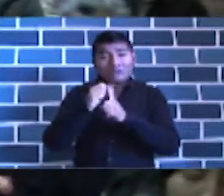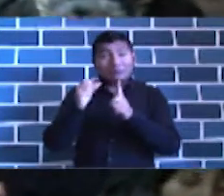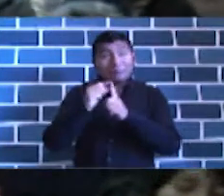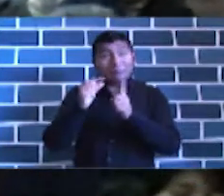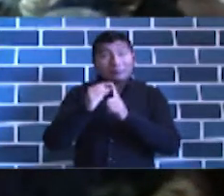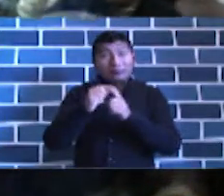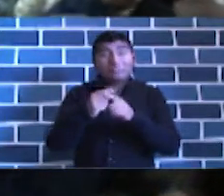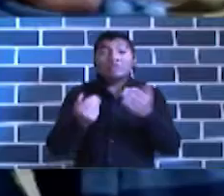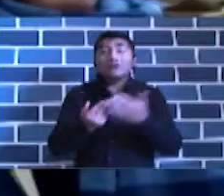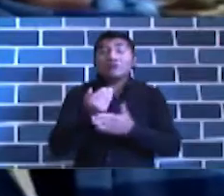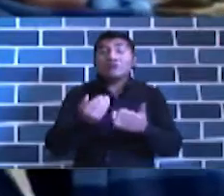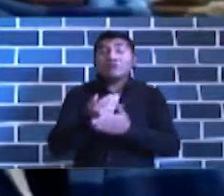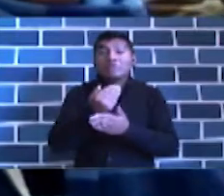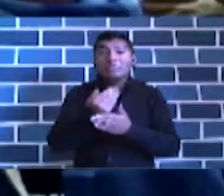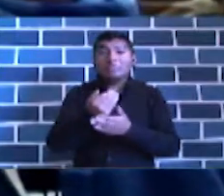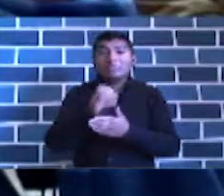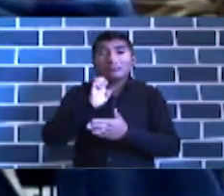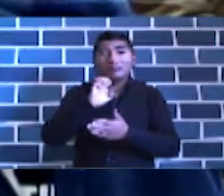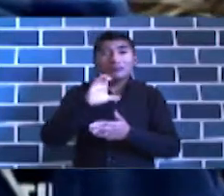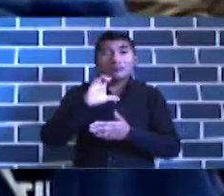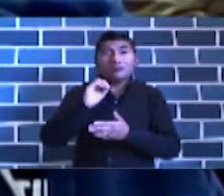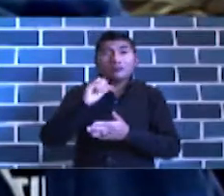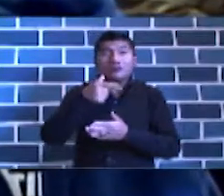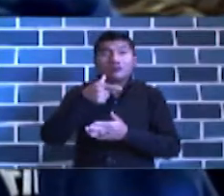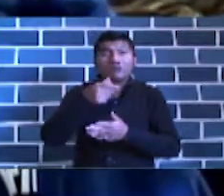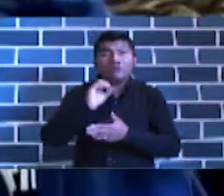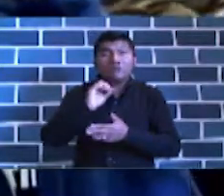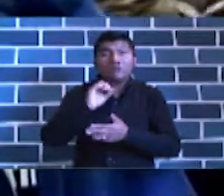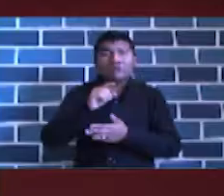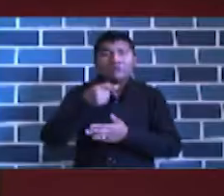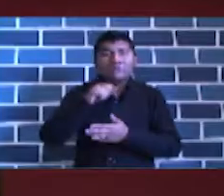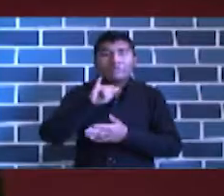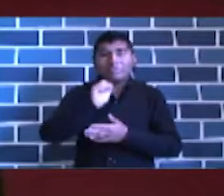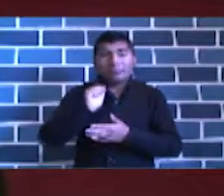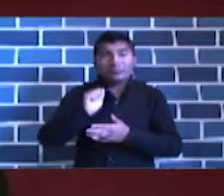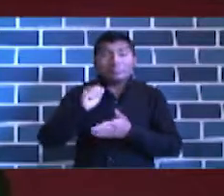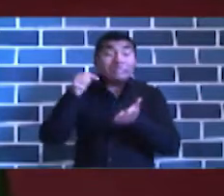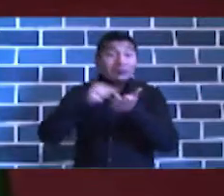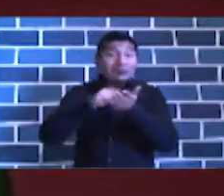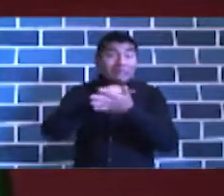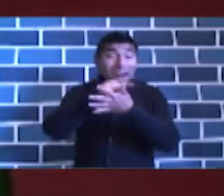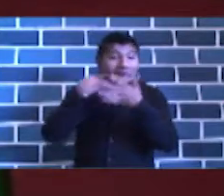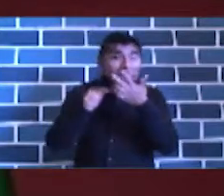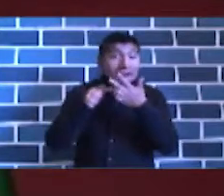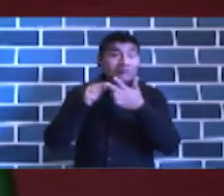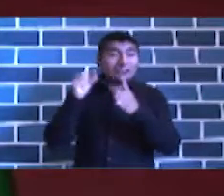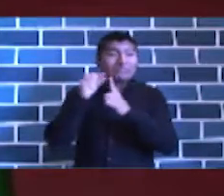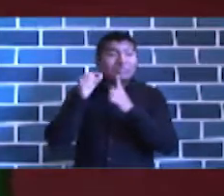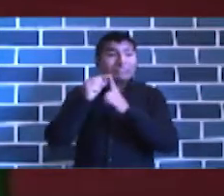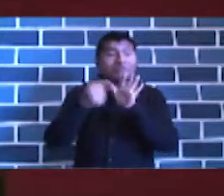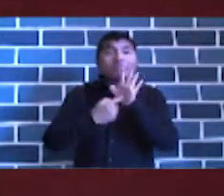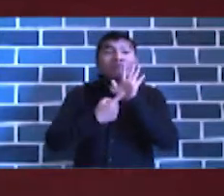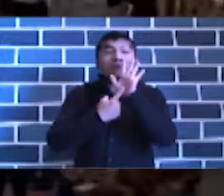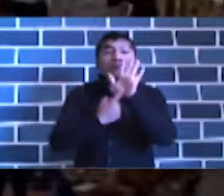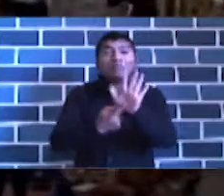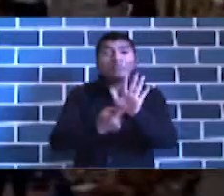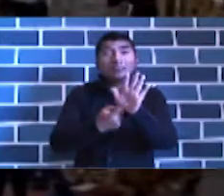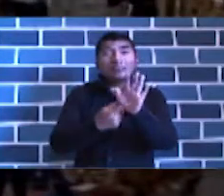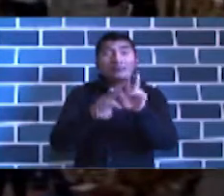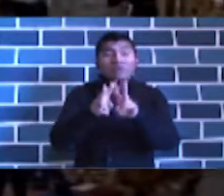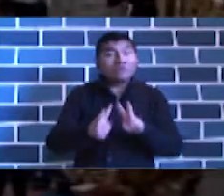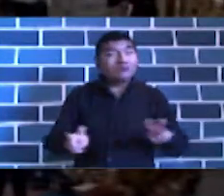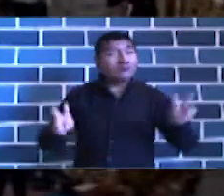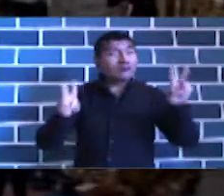está de moda y que se llama ecología. Estas palabras hacen referencia a los